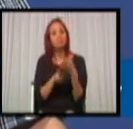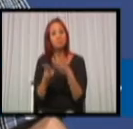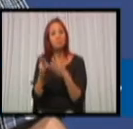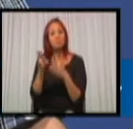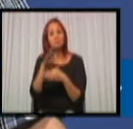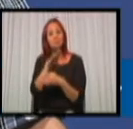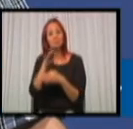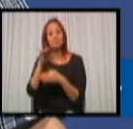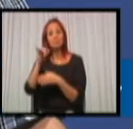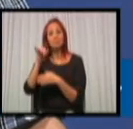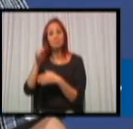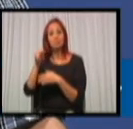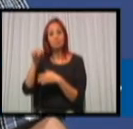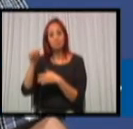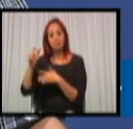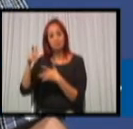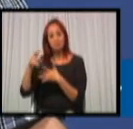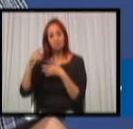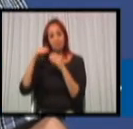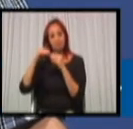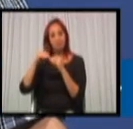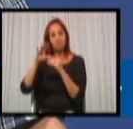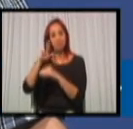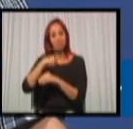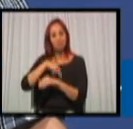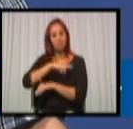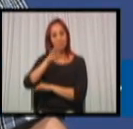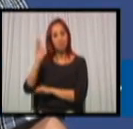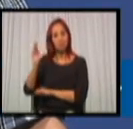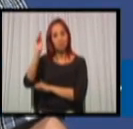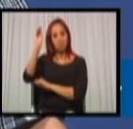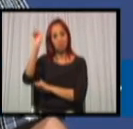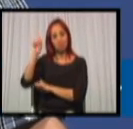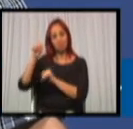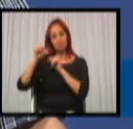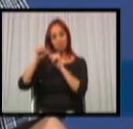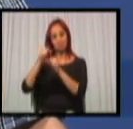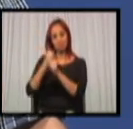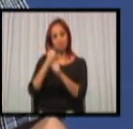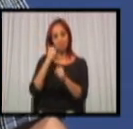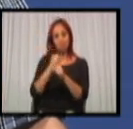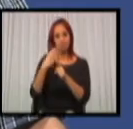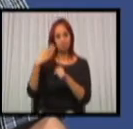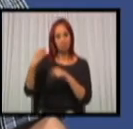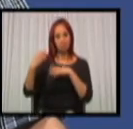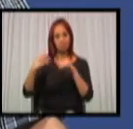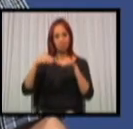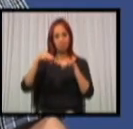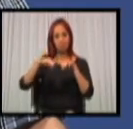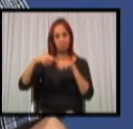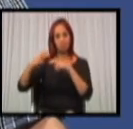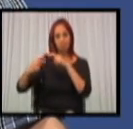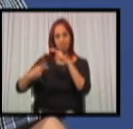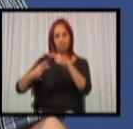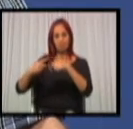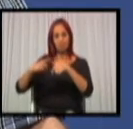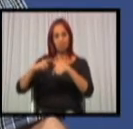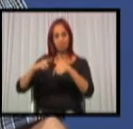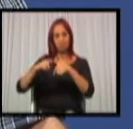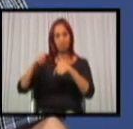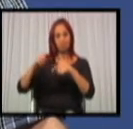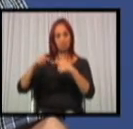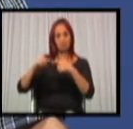el INAH nos profesionalicen más a nuestra juventud para que puedan salir a trabajar a nuestros cantones vecinos como rutina y esparza.